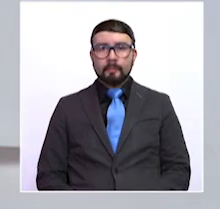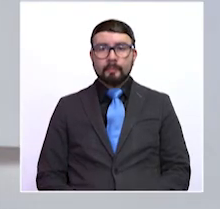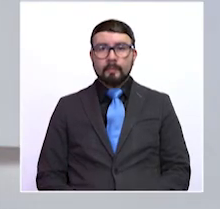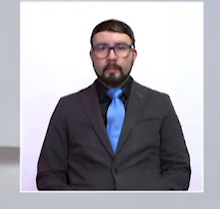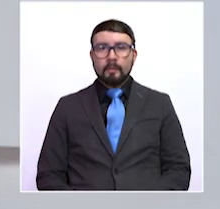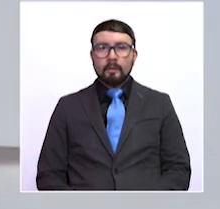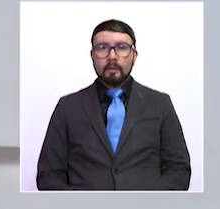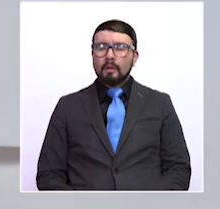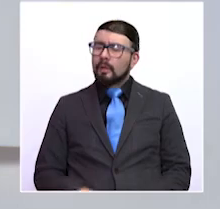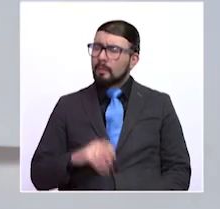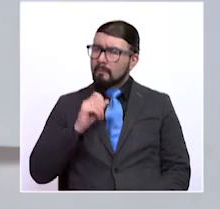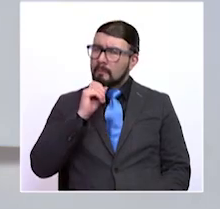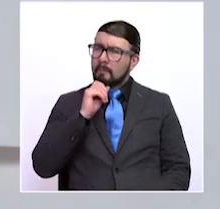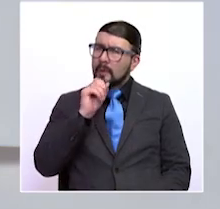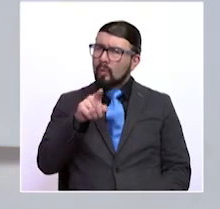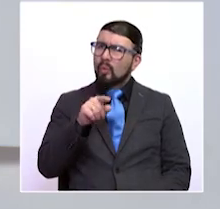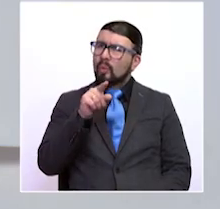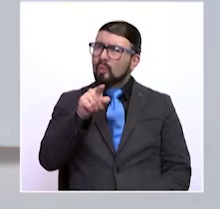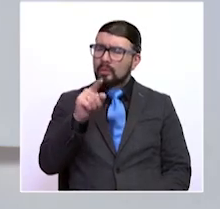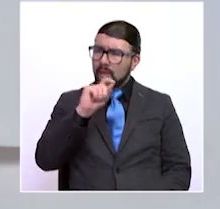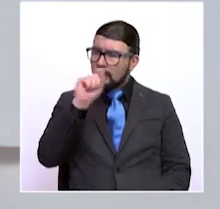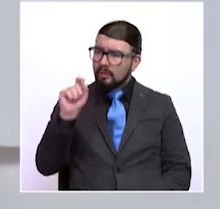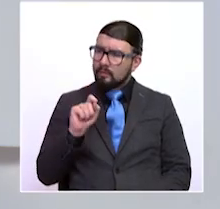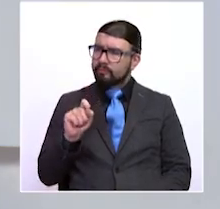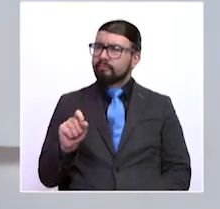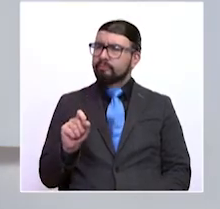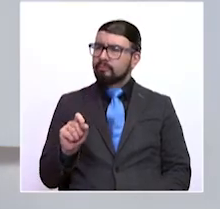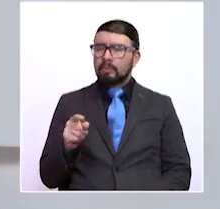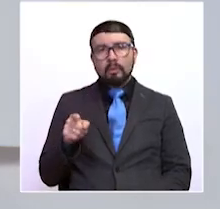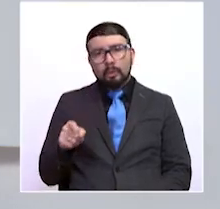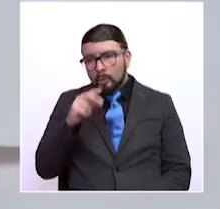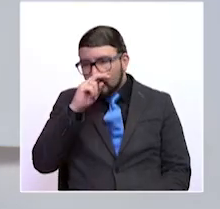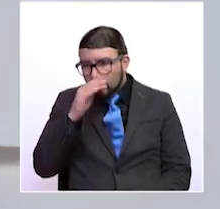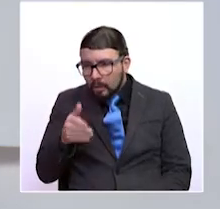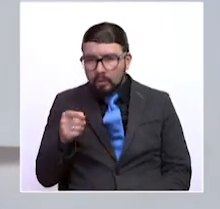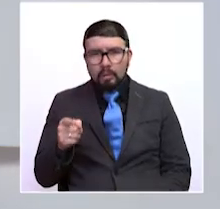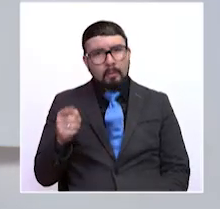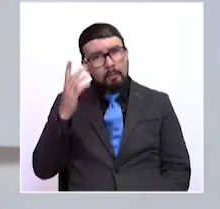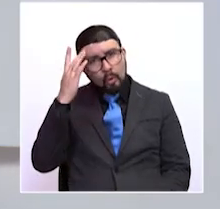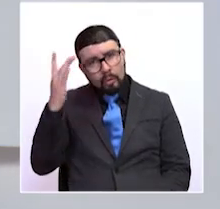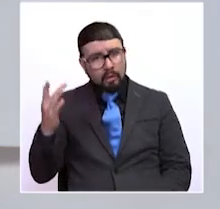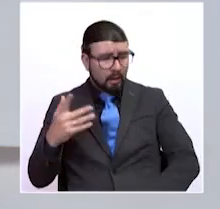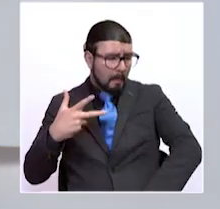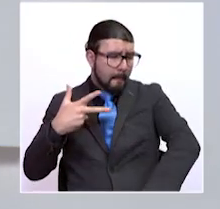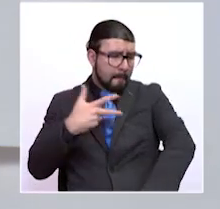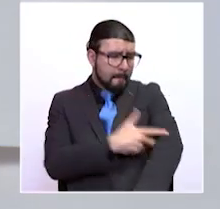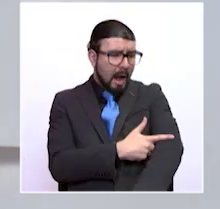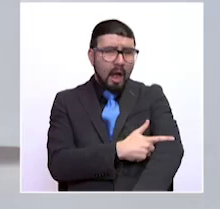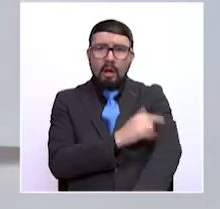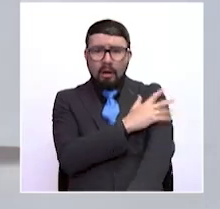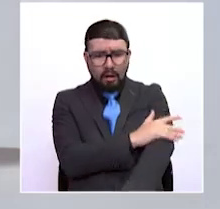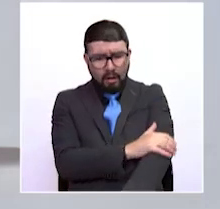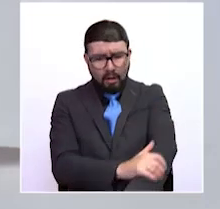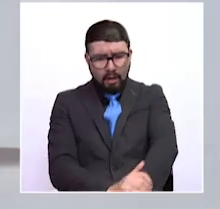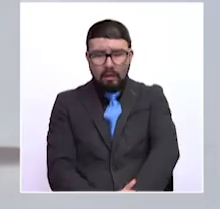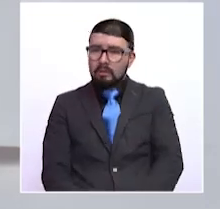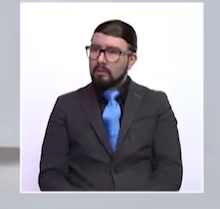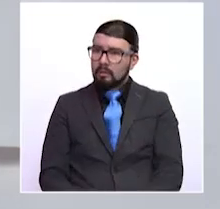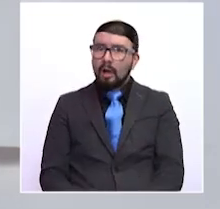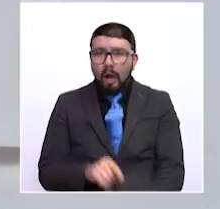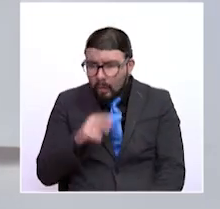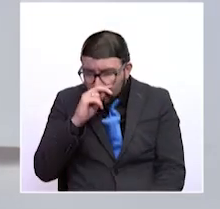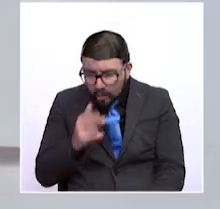Ahora la pregunta de ustedes es, ¿por qué a ese niño le tuvieron que amputar el brazo? ¿Por qué al otro le faltaban